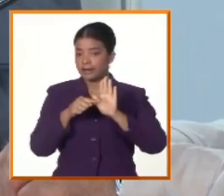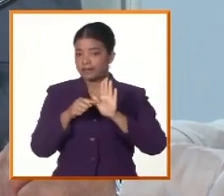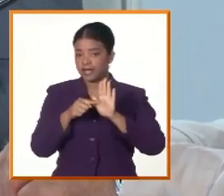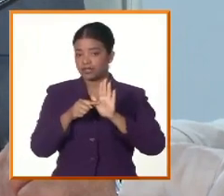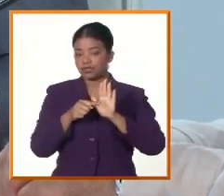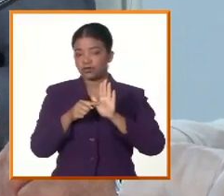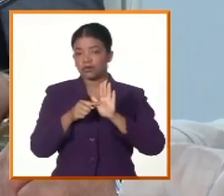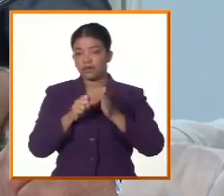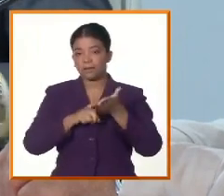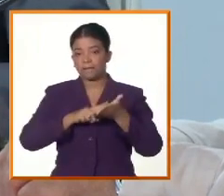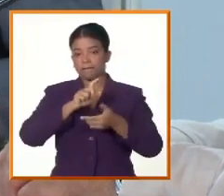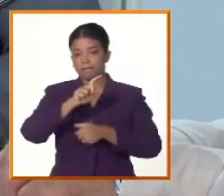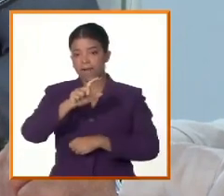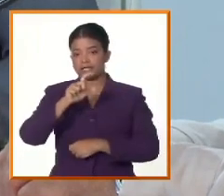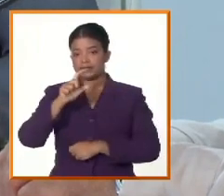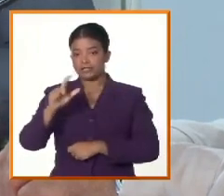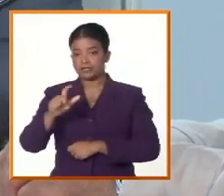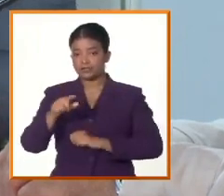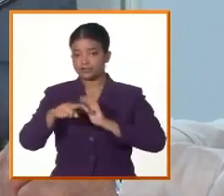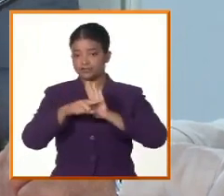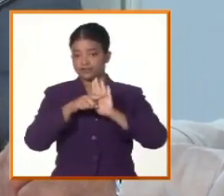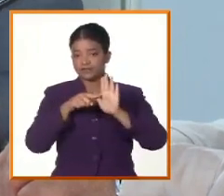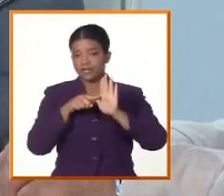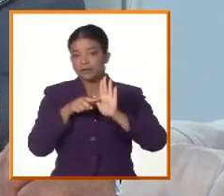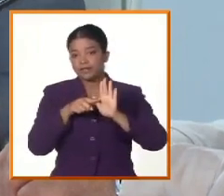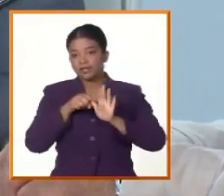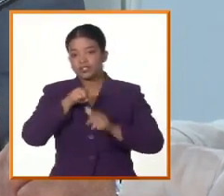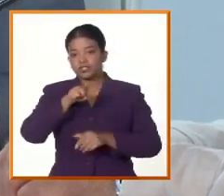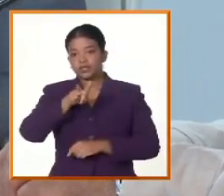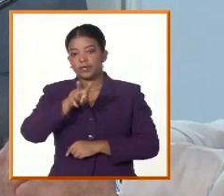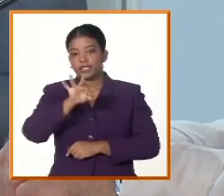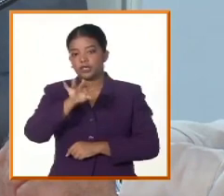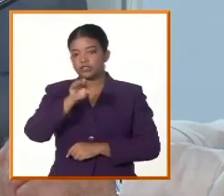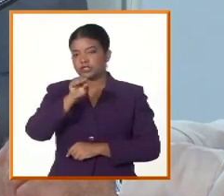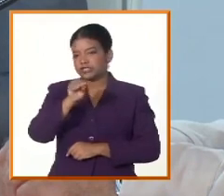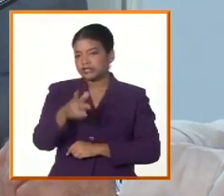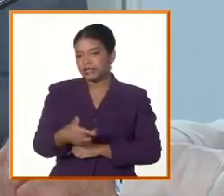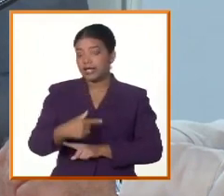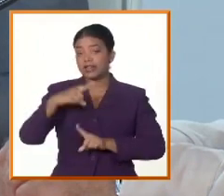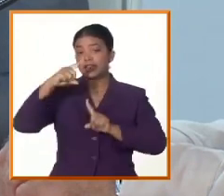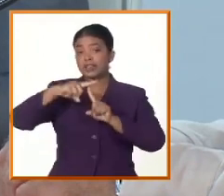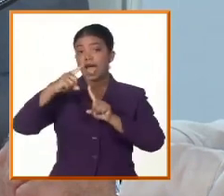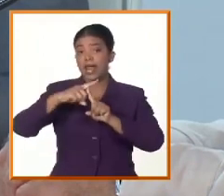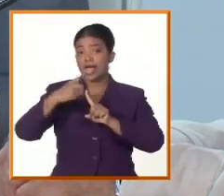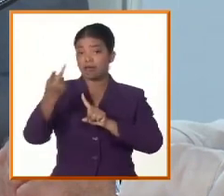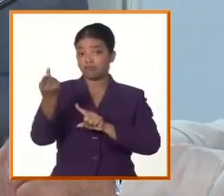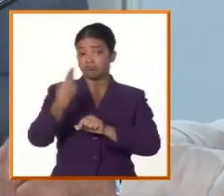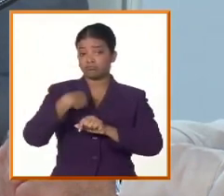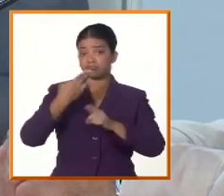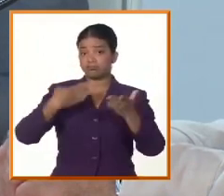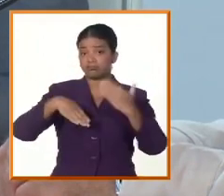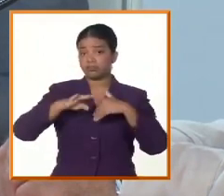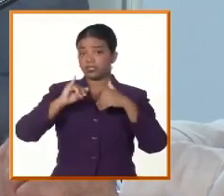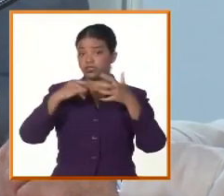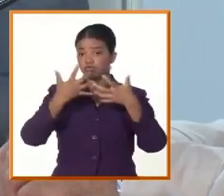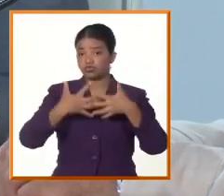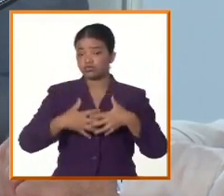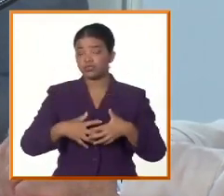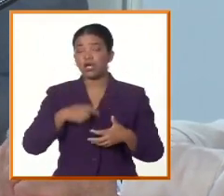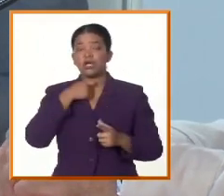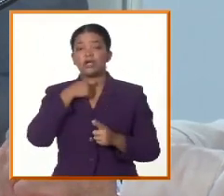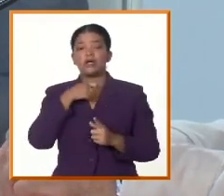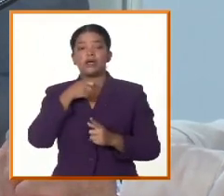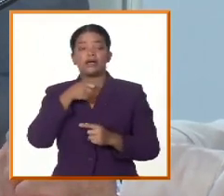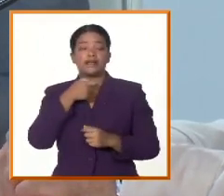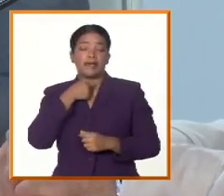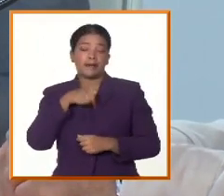del octavo congreso el lineamiento 128 refiere la tarea que tiene el Ministerio de Industria alimenticia de impulsar el desarrollo de la industria